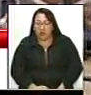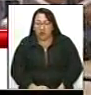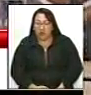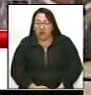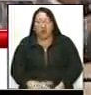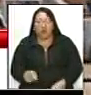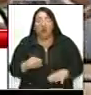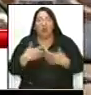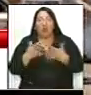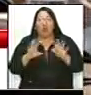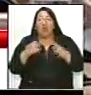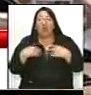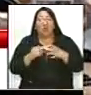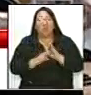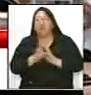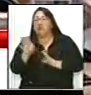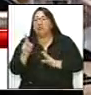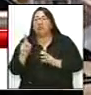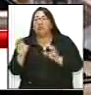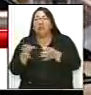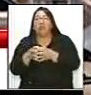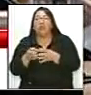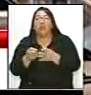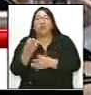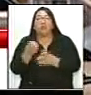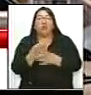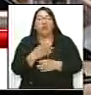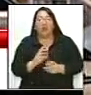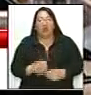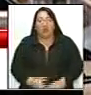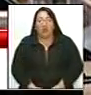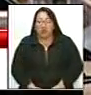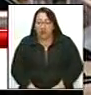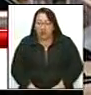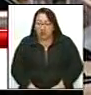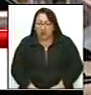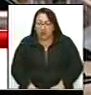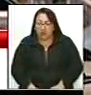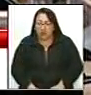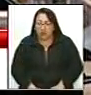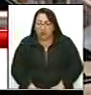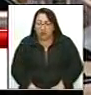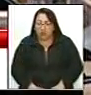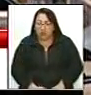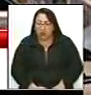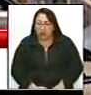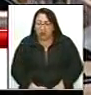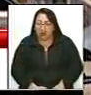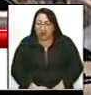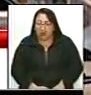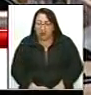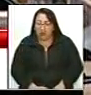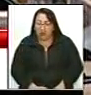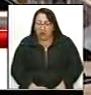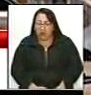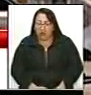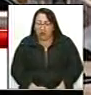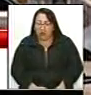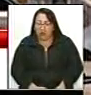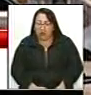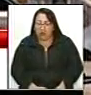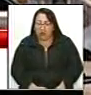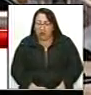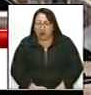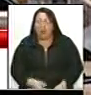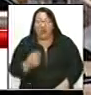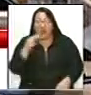tema muy personal y lógicamente debe ser analizado y debe ser reglamentado,